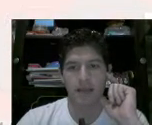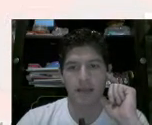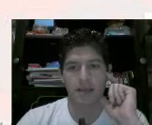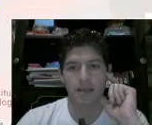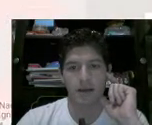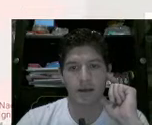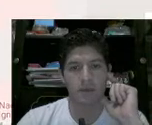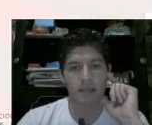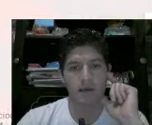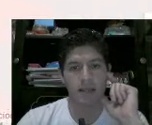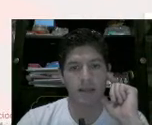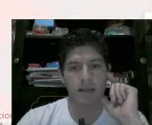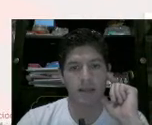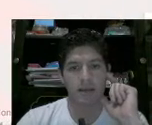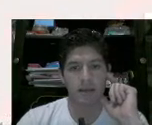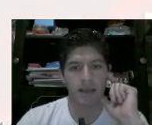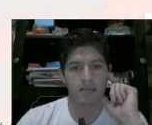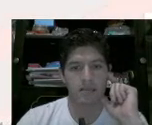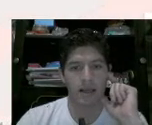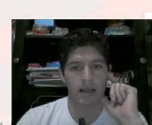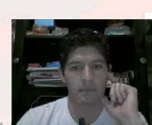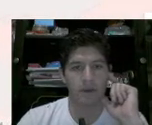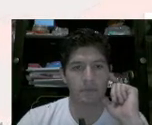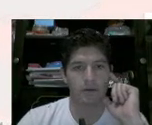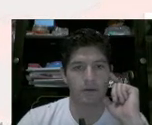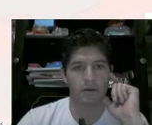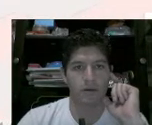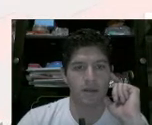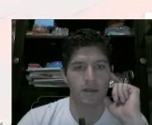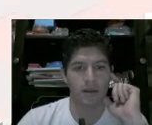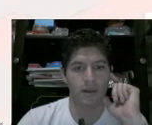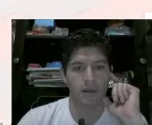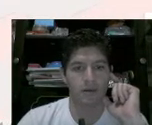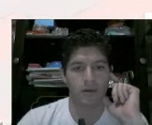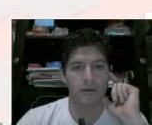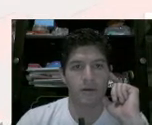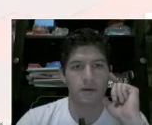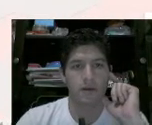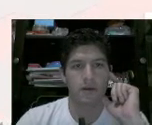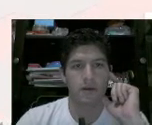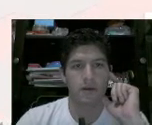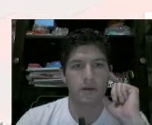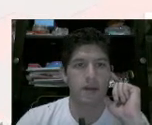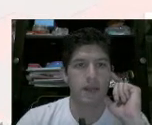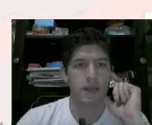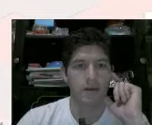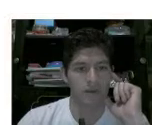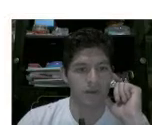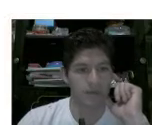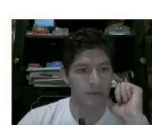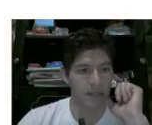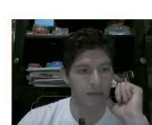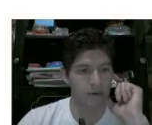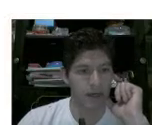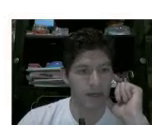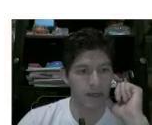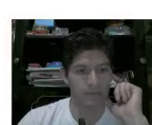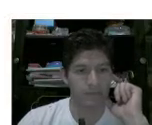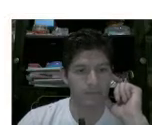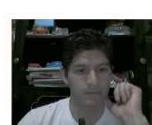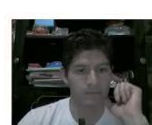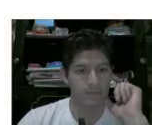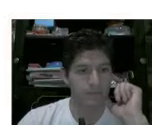Ah, aquí está, Fray Pedro Gante. Esta es la calle Fray Pedro Gante, ¿de acuerdo? Es la ubicación que nos está mandando